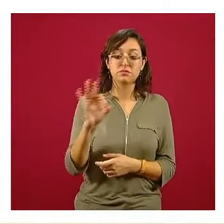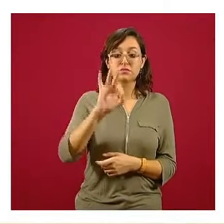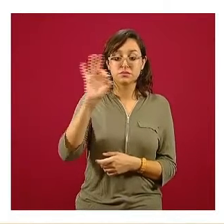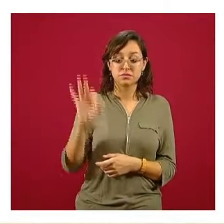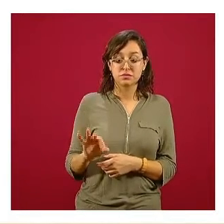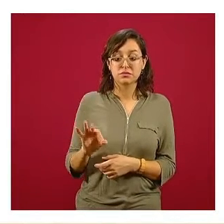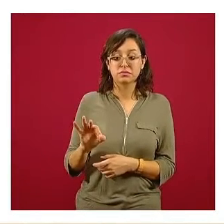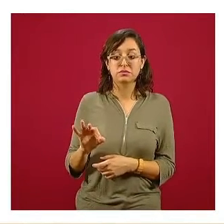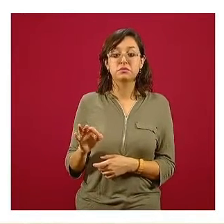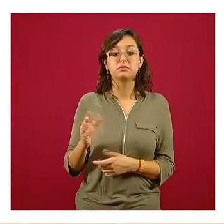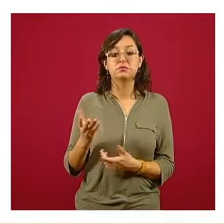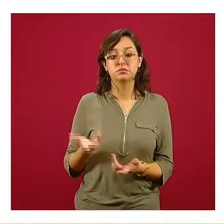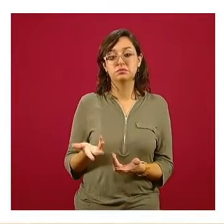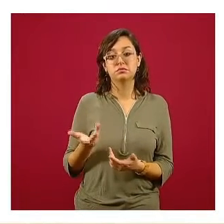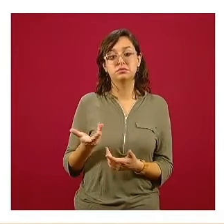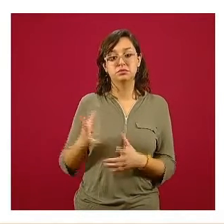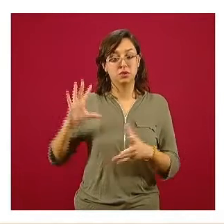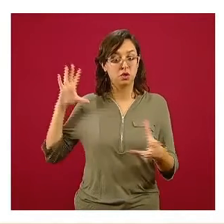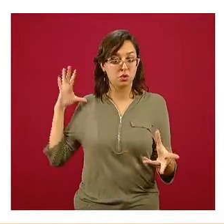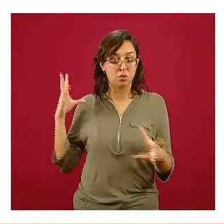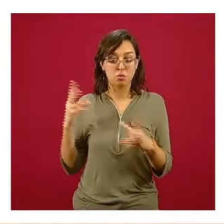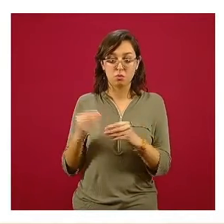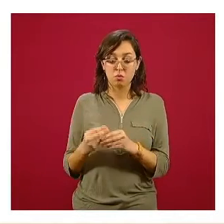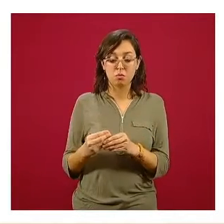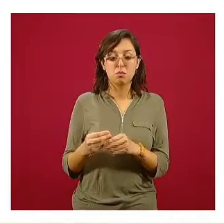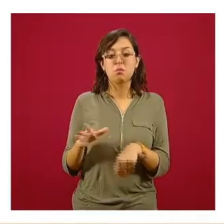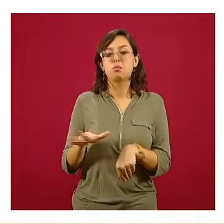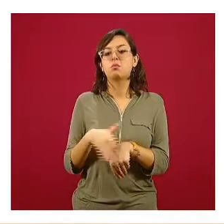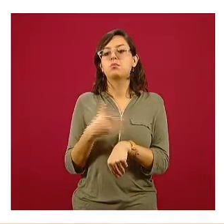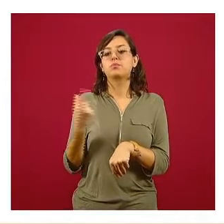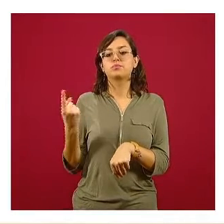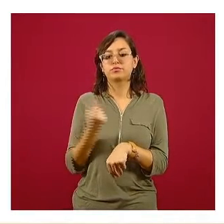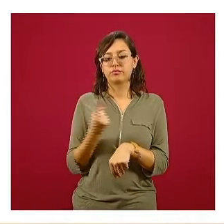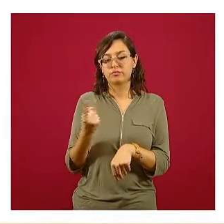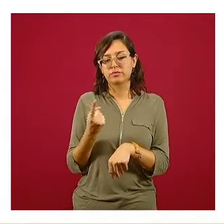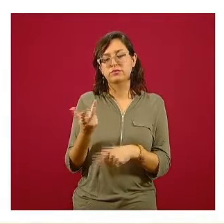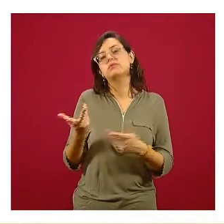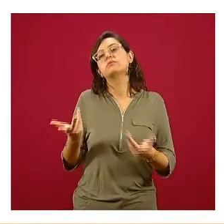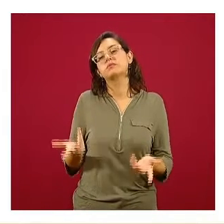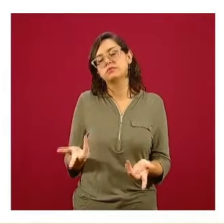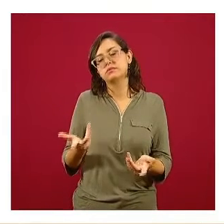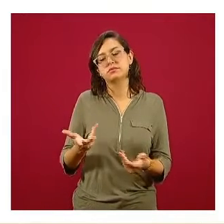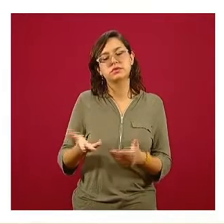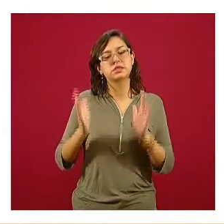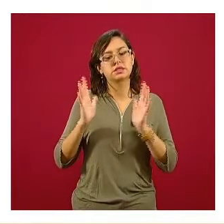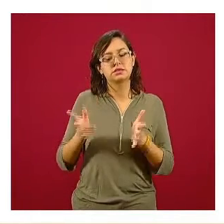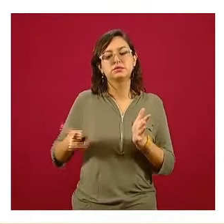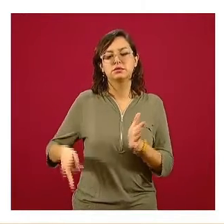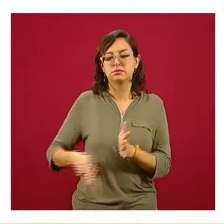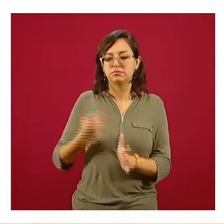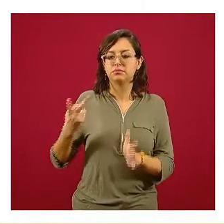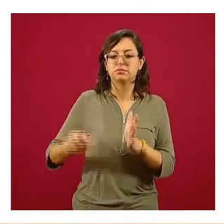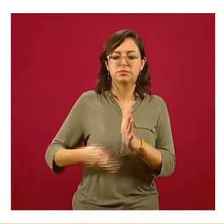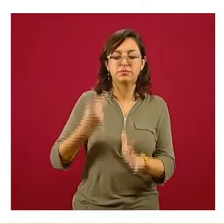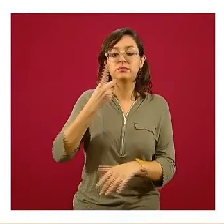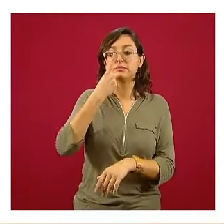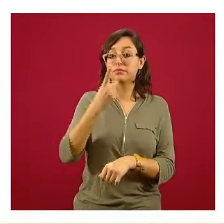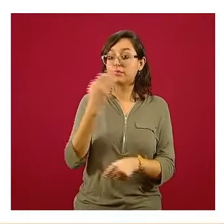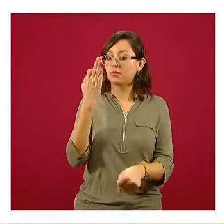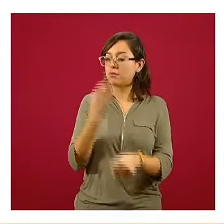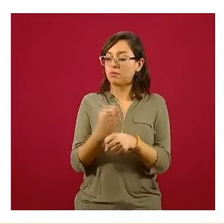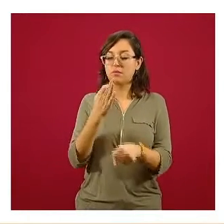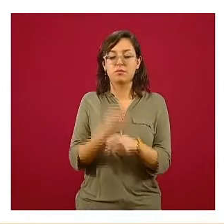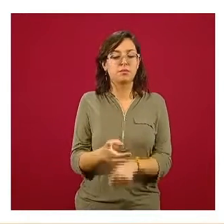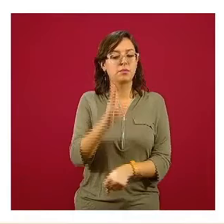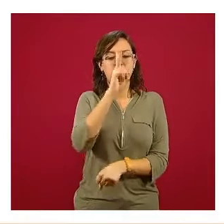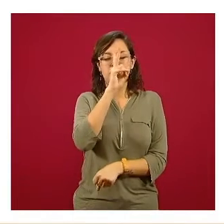momento respecto al número total. La razón es muy clara, como lo hemos venido diciendo, estamos en el punto más